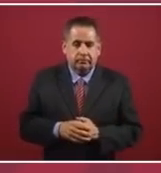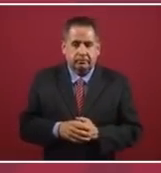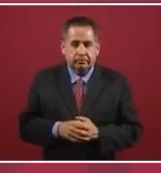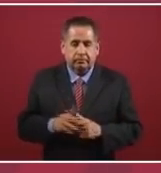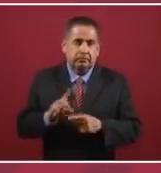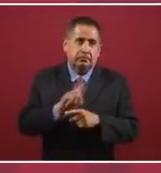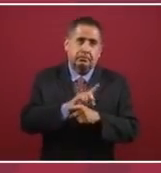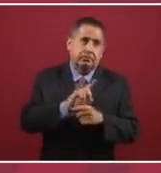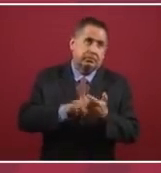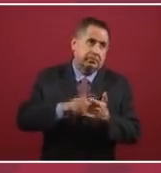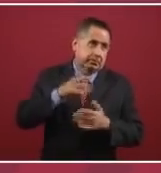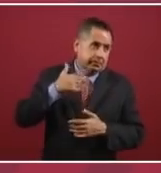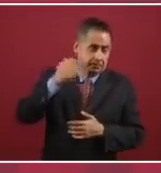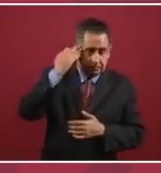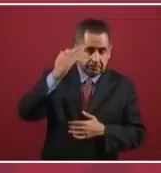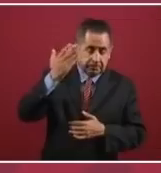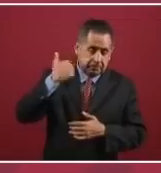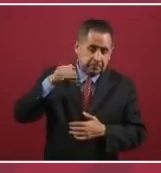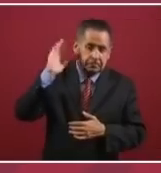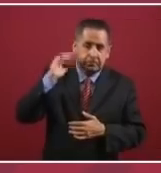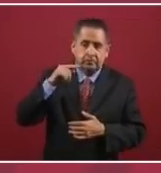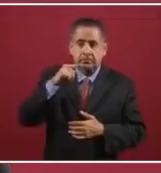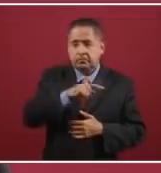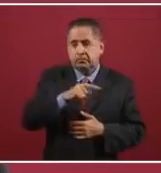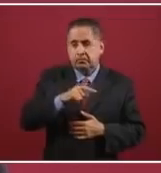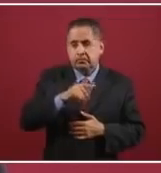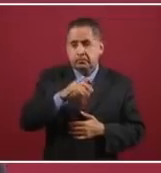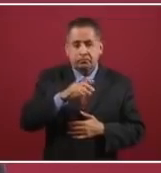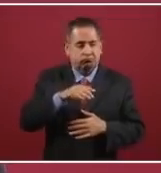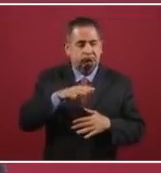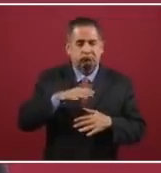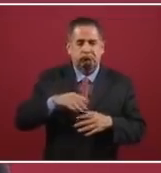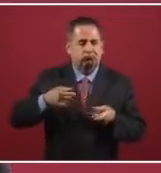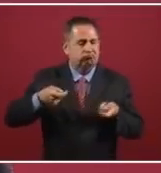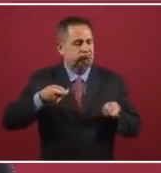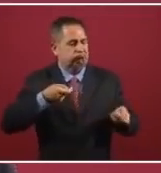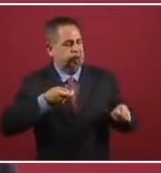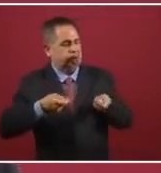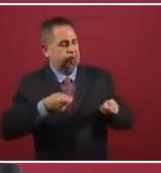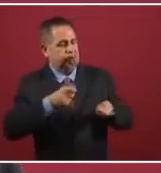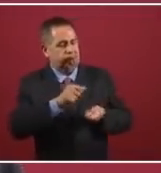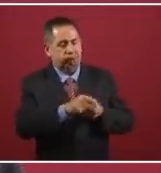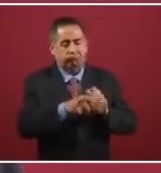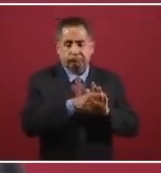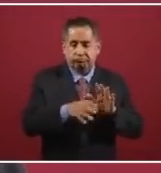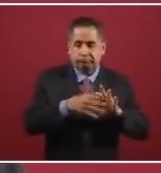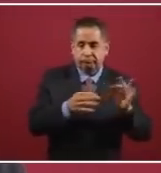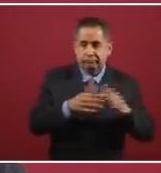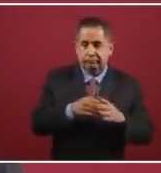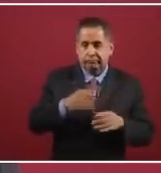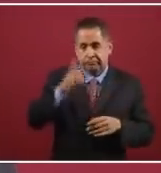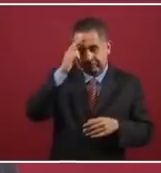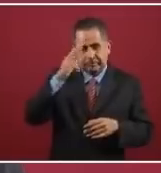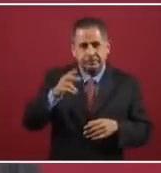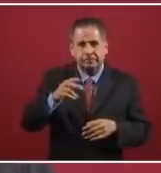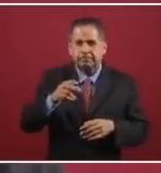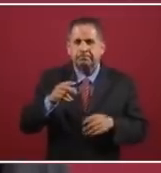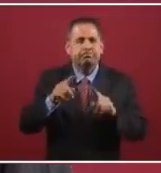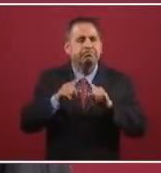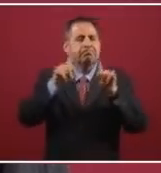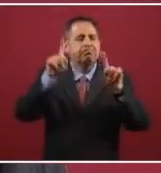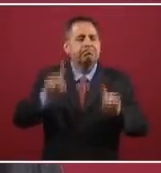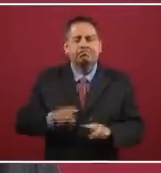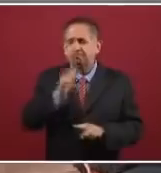los tiempos de mayor control en los medios, era el boletín.